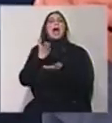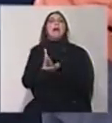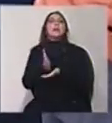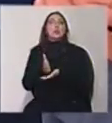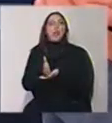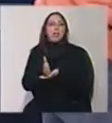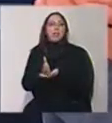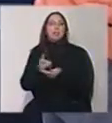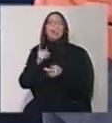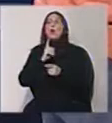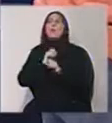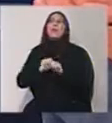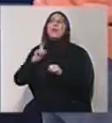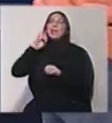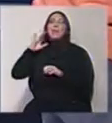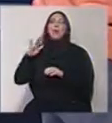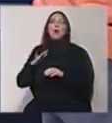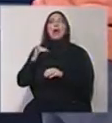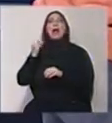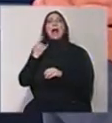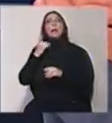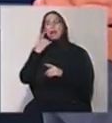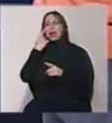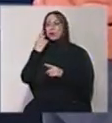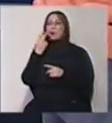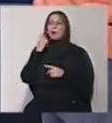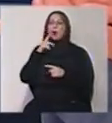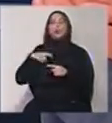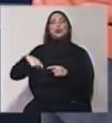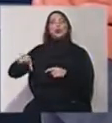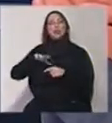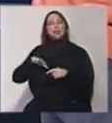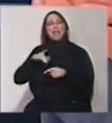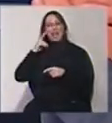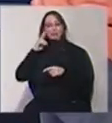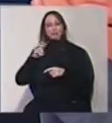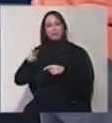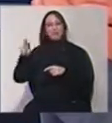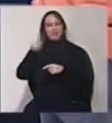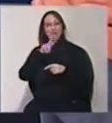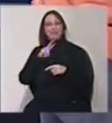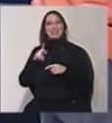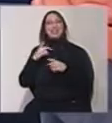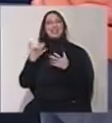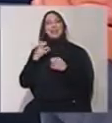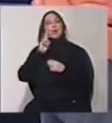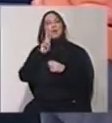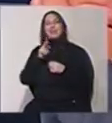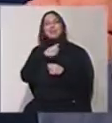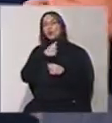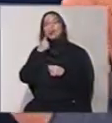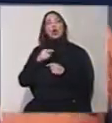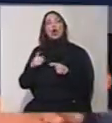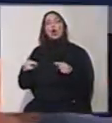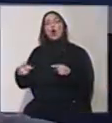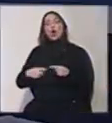puede tampoco ignorar que hay una percepción social justamente que no ve soluciones de corto plazo